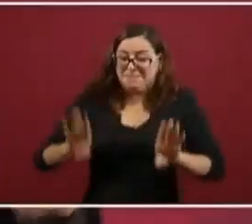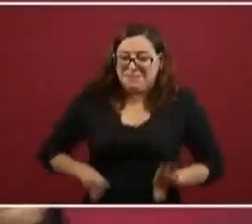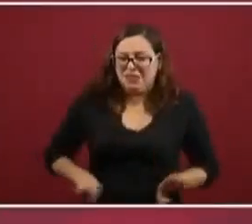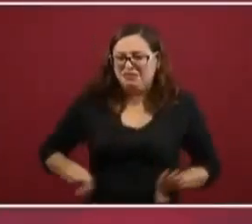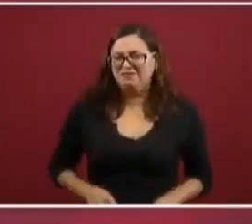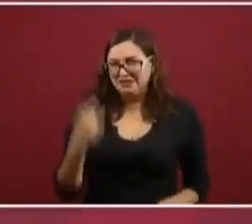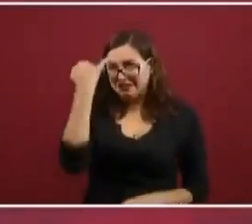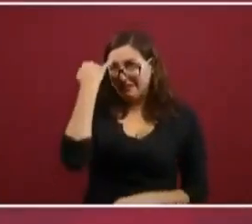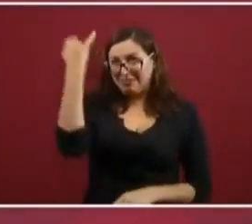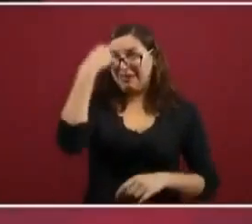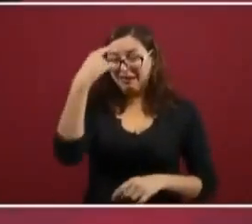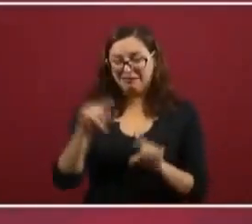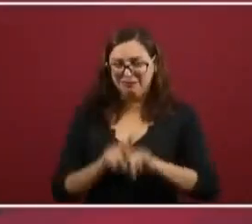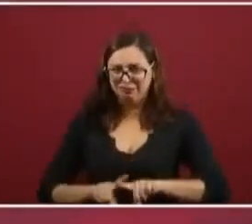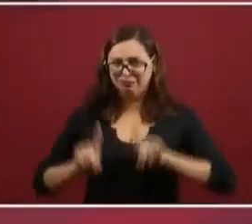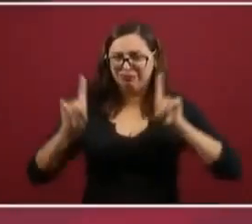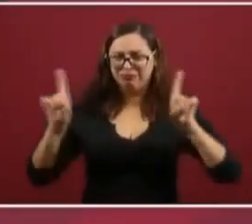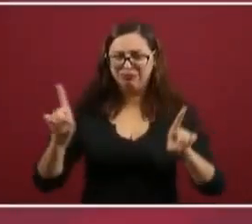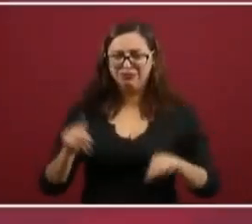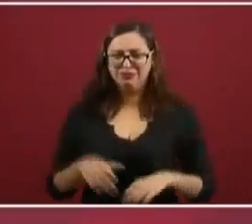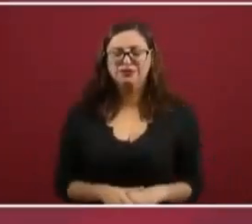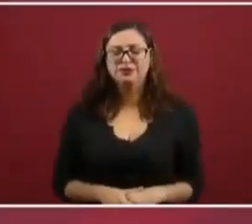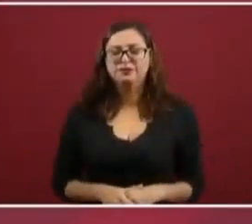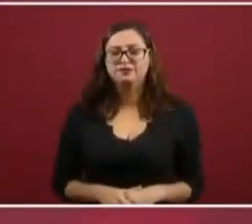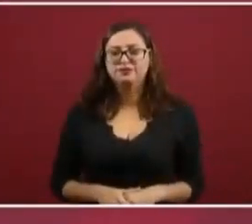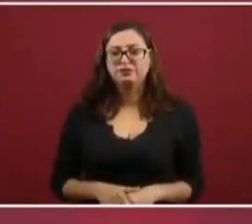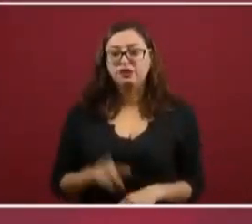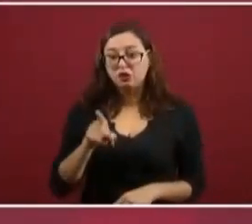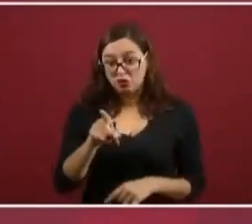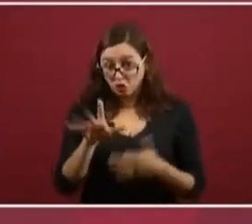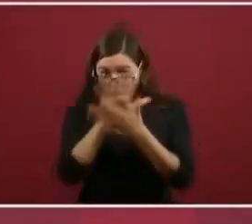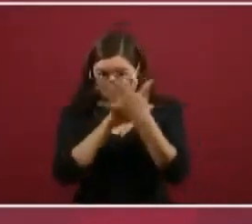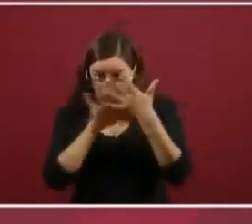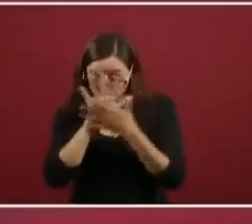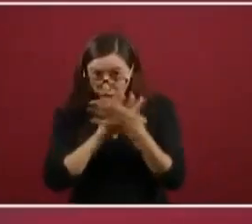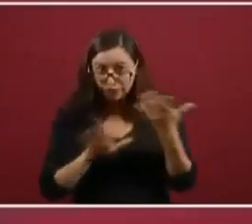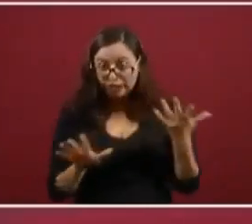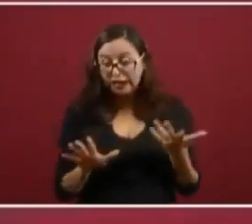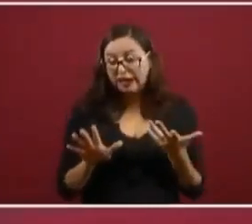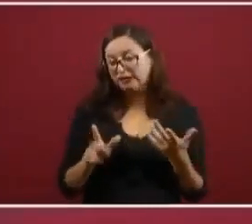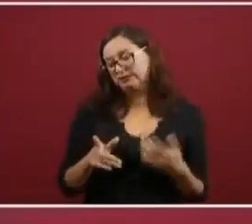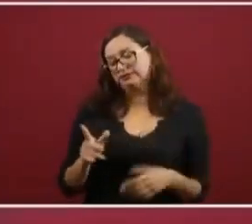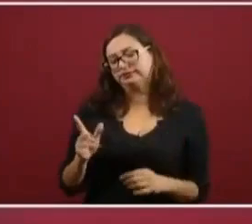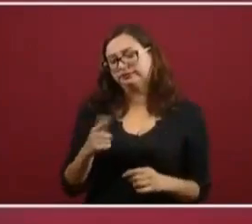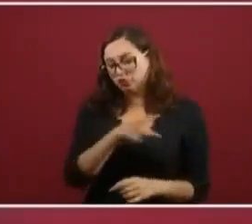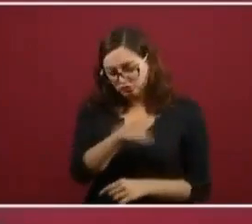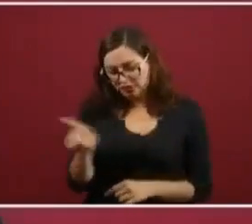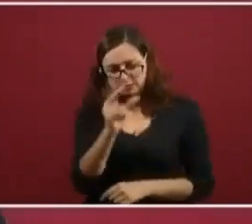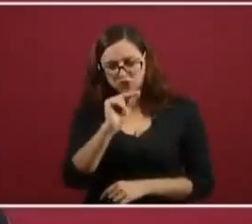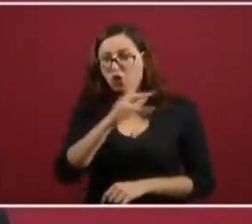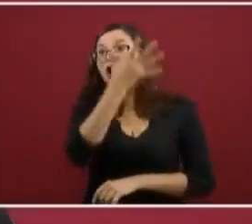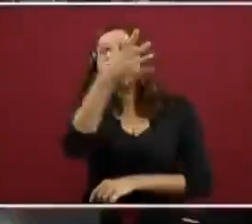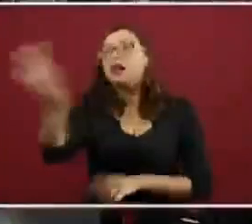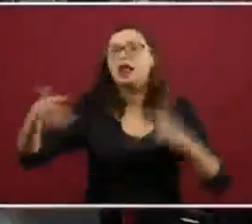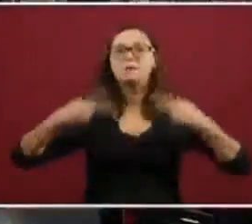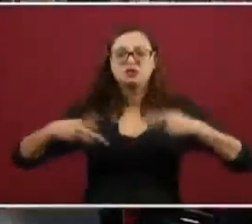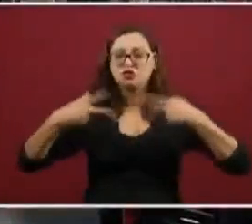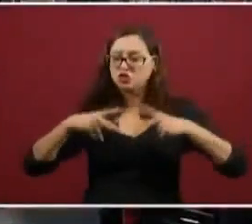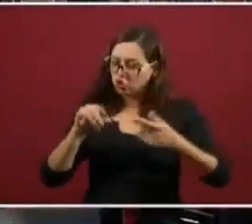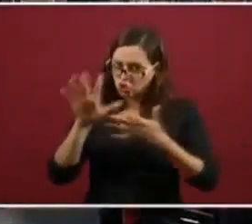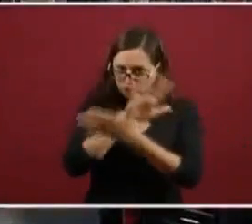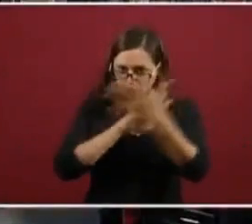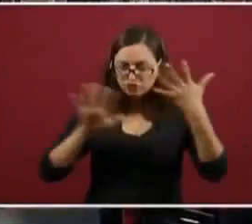ideales por eso les digo no se confundan no a ustedes en general y